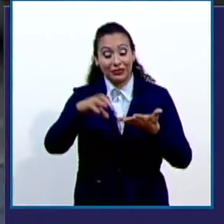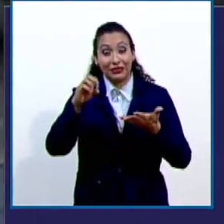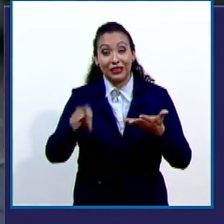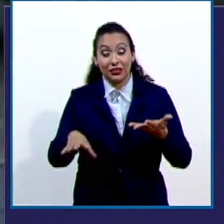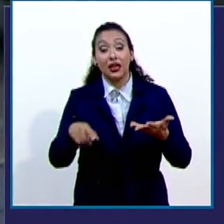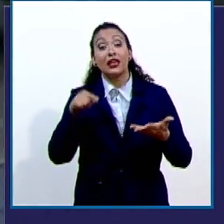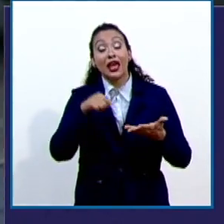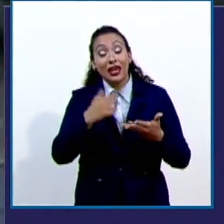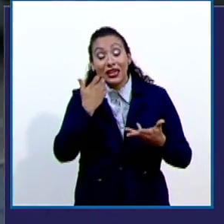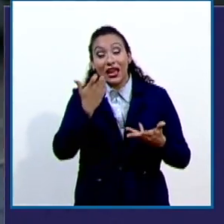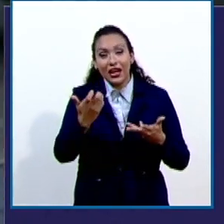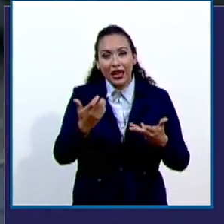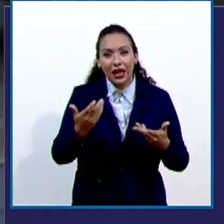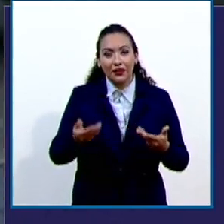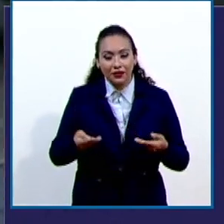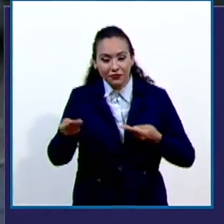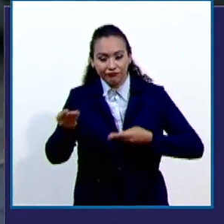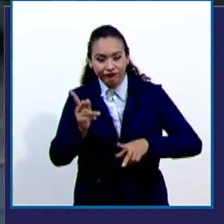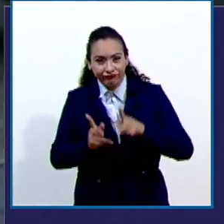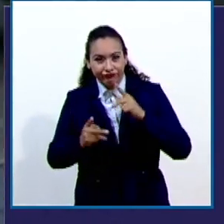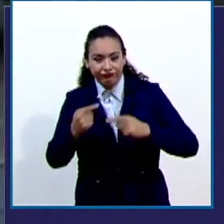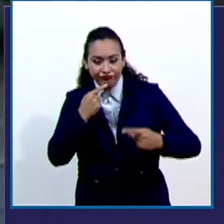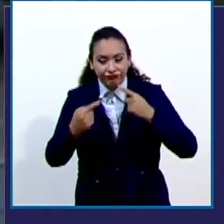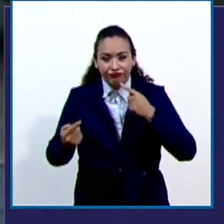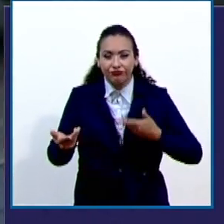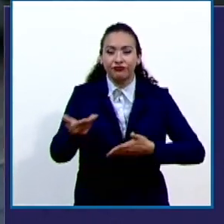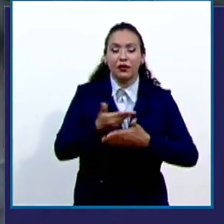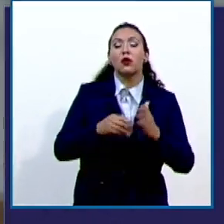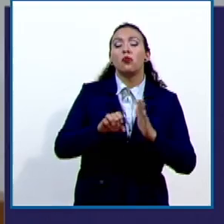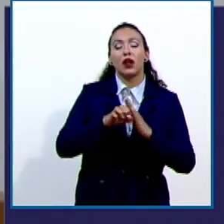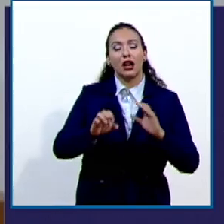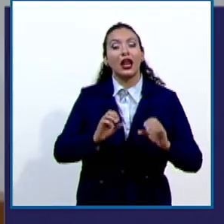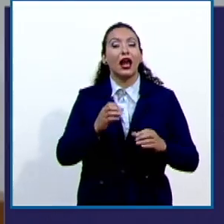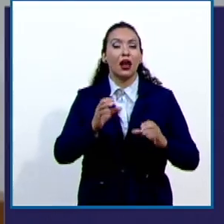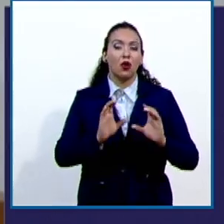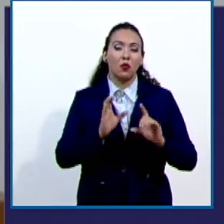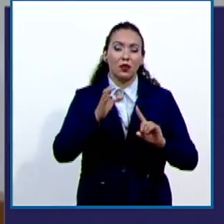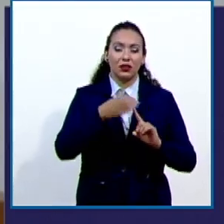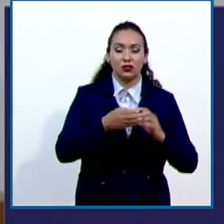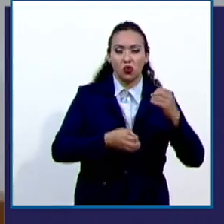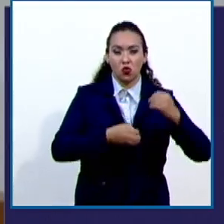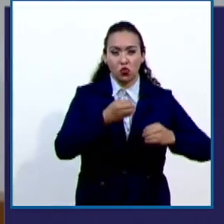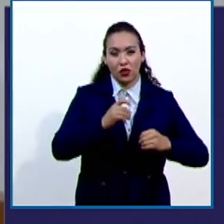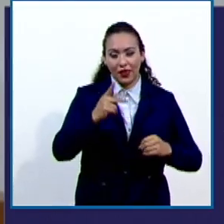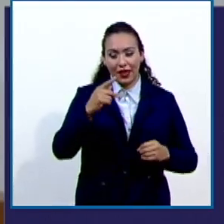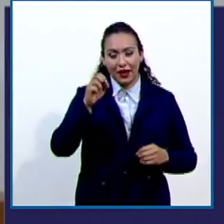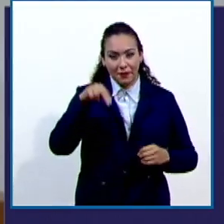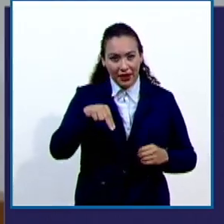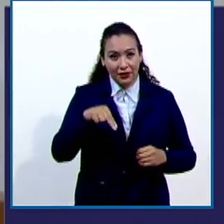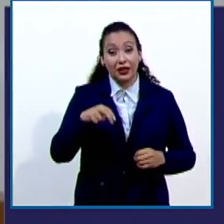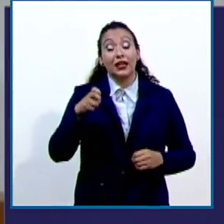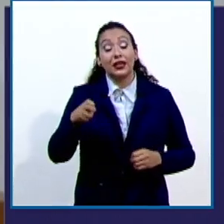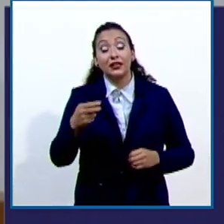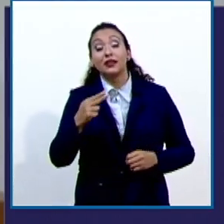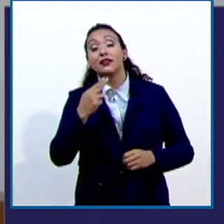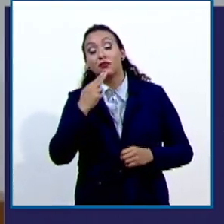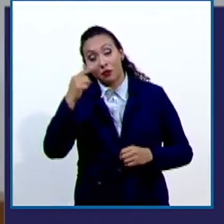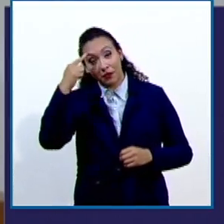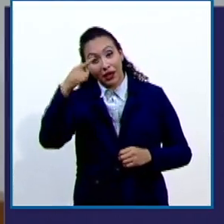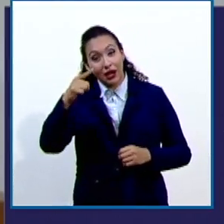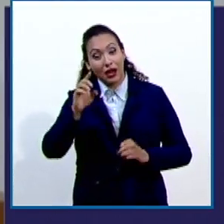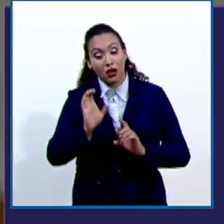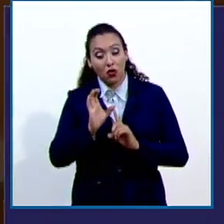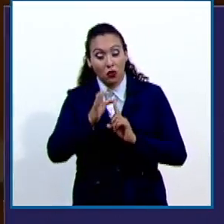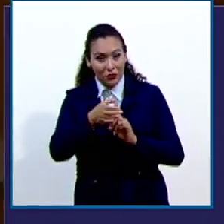pretendía controvertir una determinación de la Comisión de Justicia del PAN sobre el listado nominal que sería utilizado en la elección del